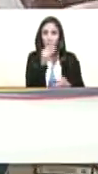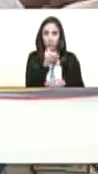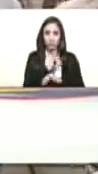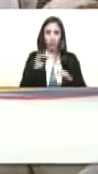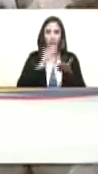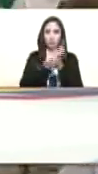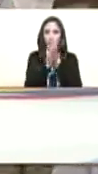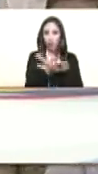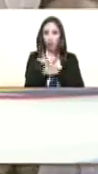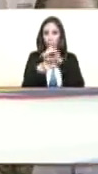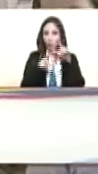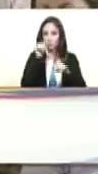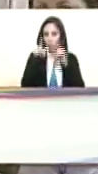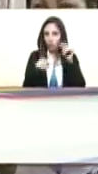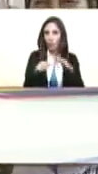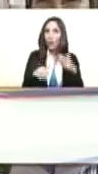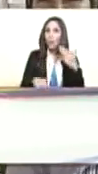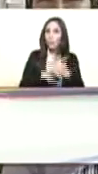¿No?